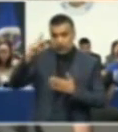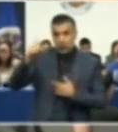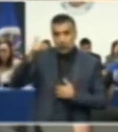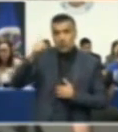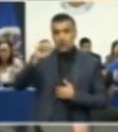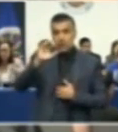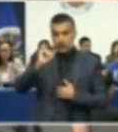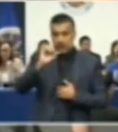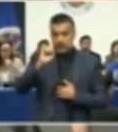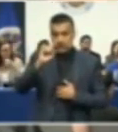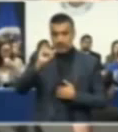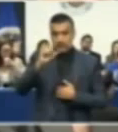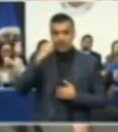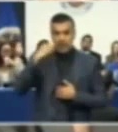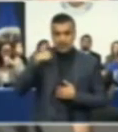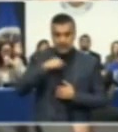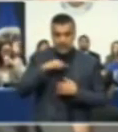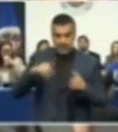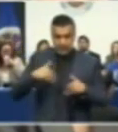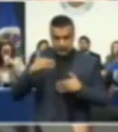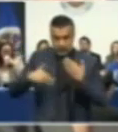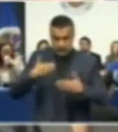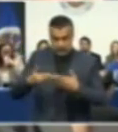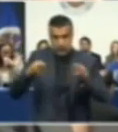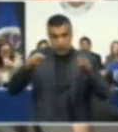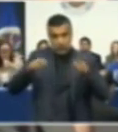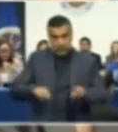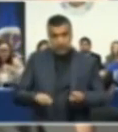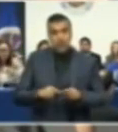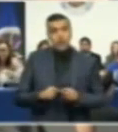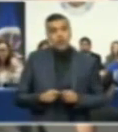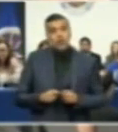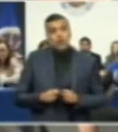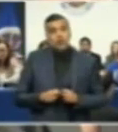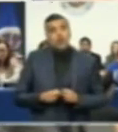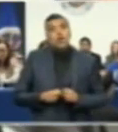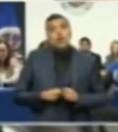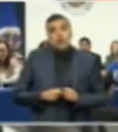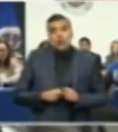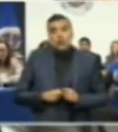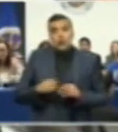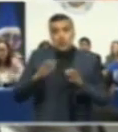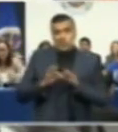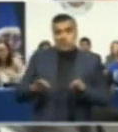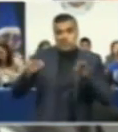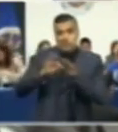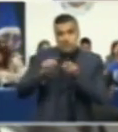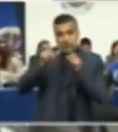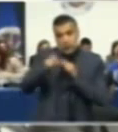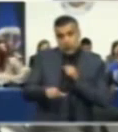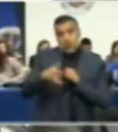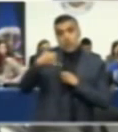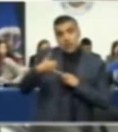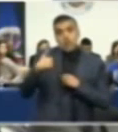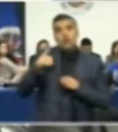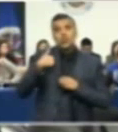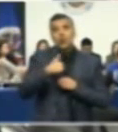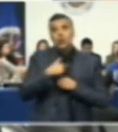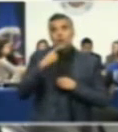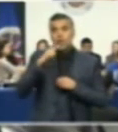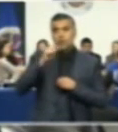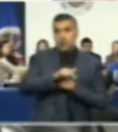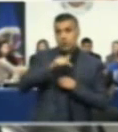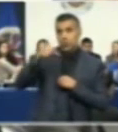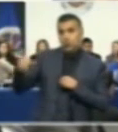Emilio Álvarez y Casa para hacer esto posible como personal involucrado, y le damos entonces el uso